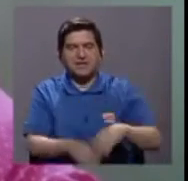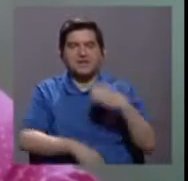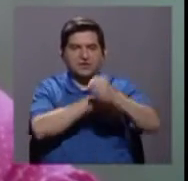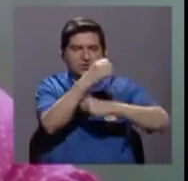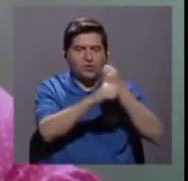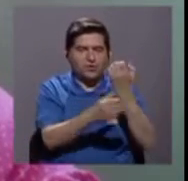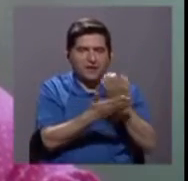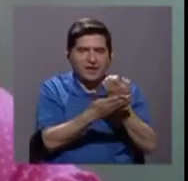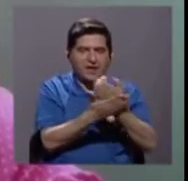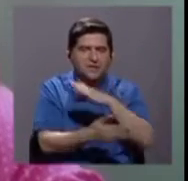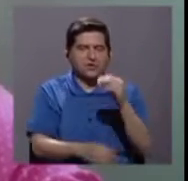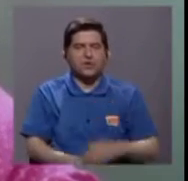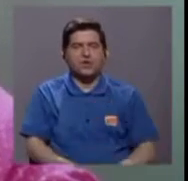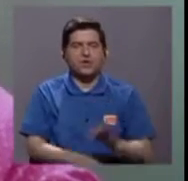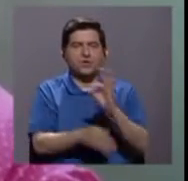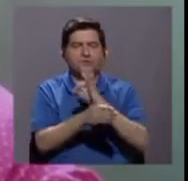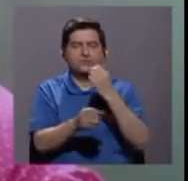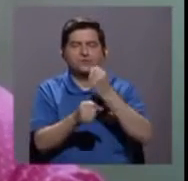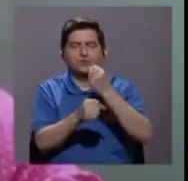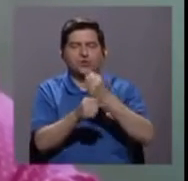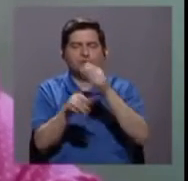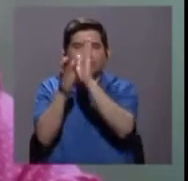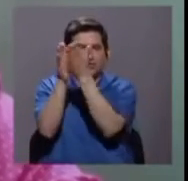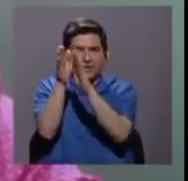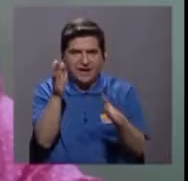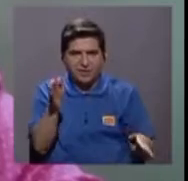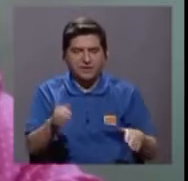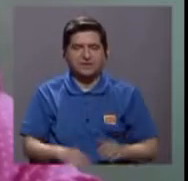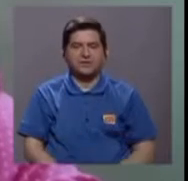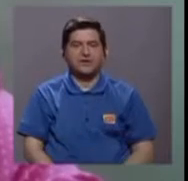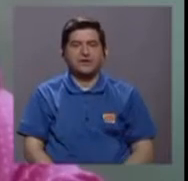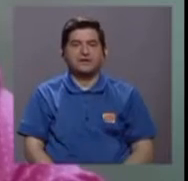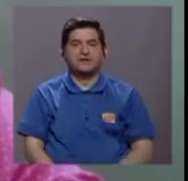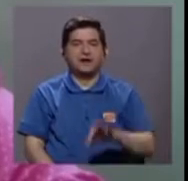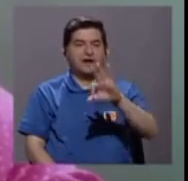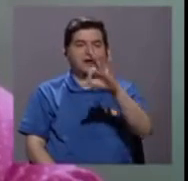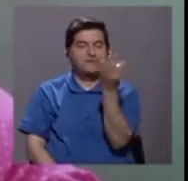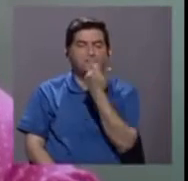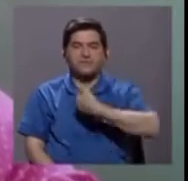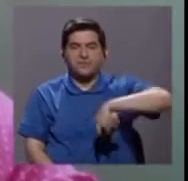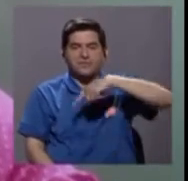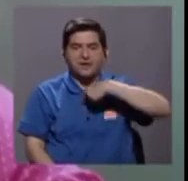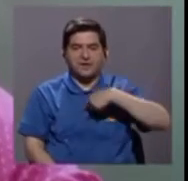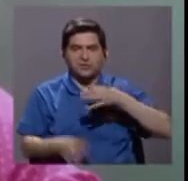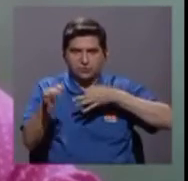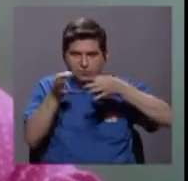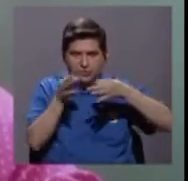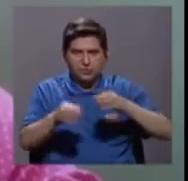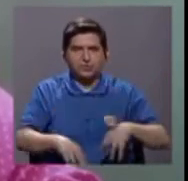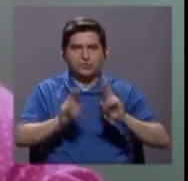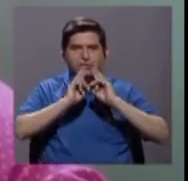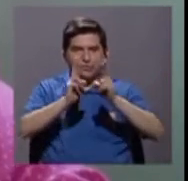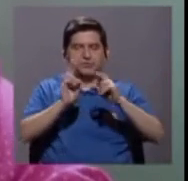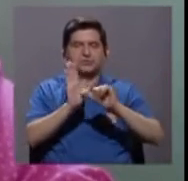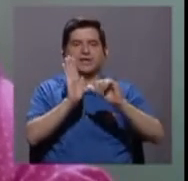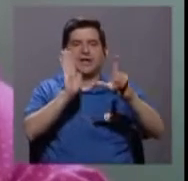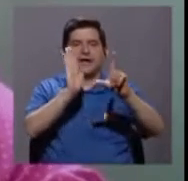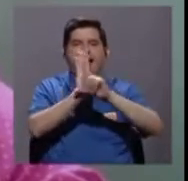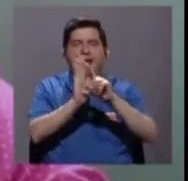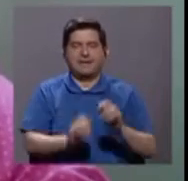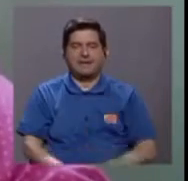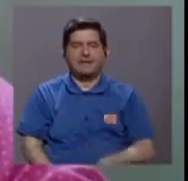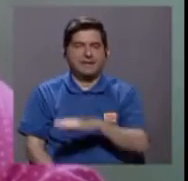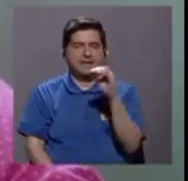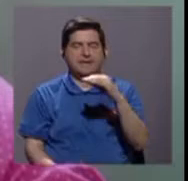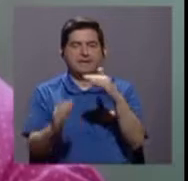contiene el informe de labores de la Contraloría General. Esa es la forma en que nosotros rendimos cuenta ante la Asamblea Legislativa y ante